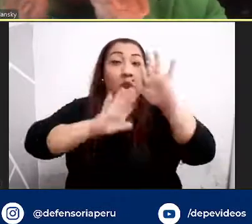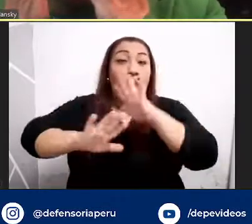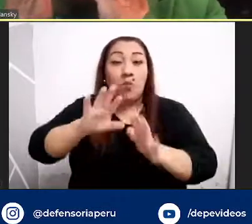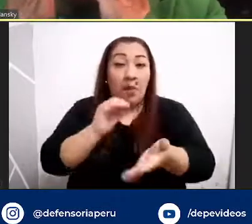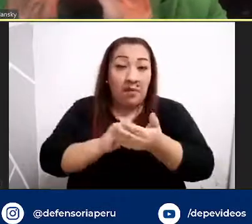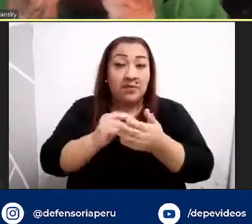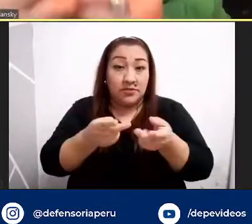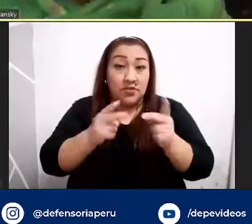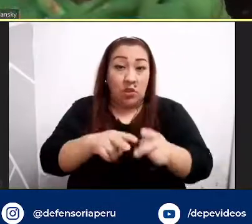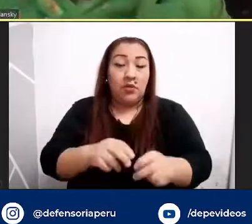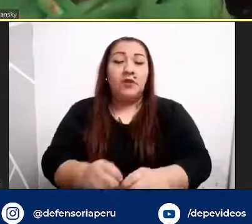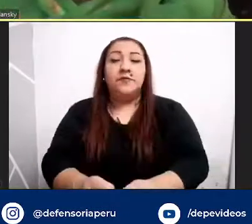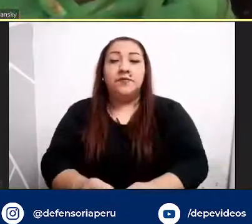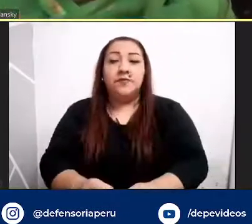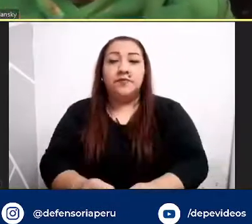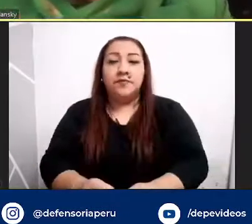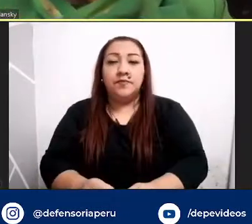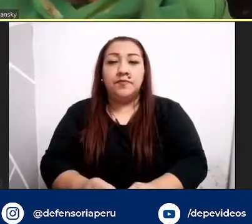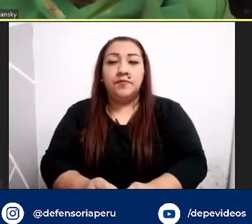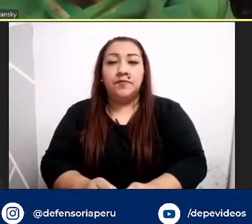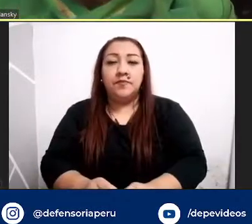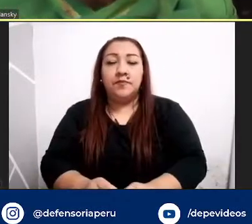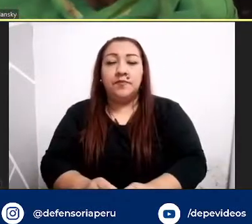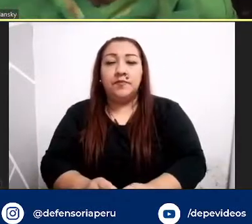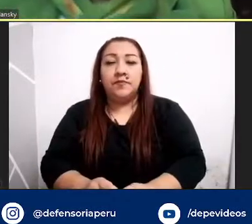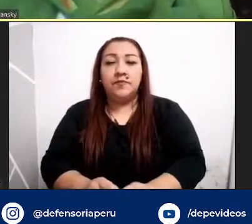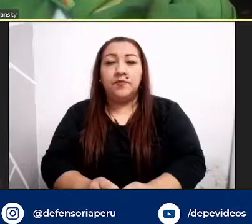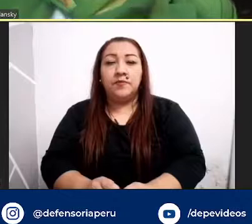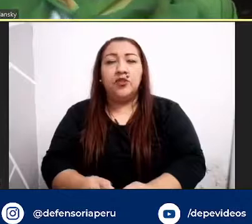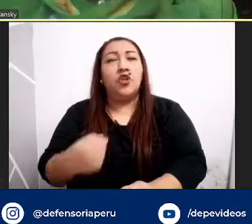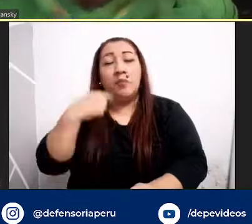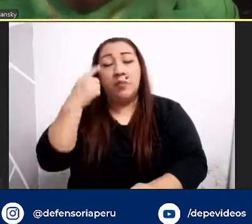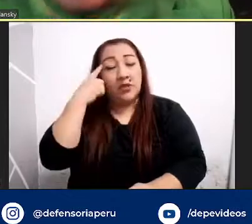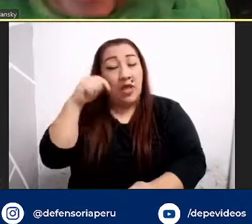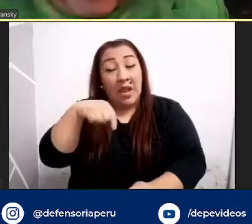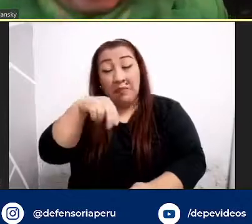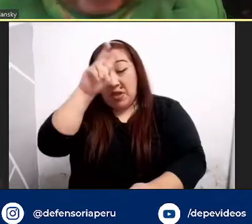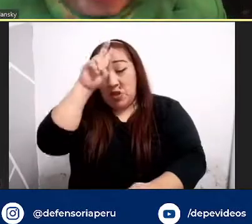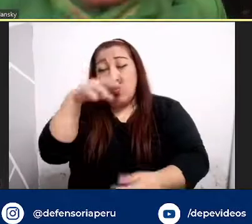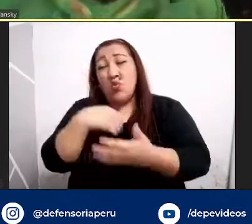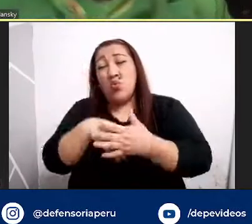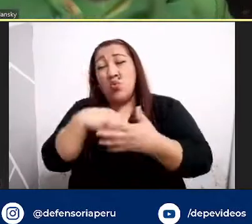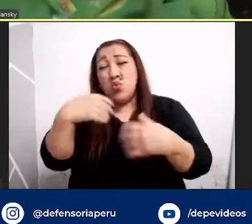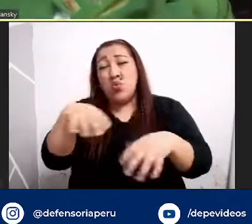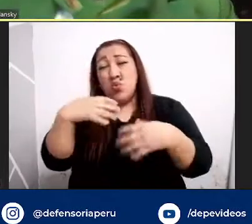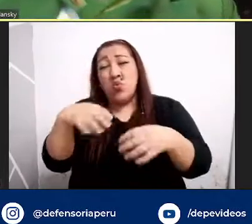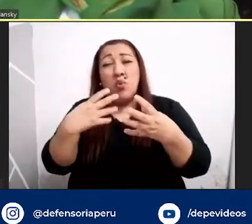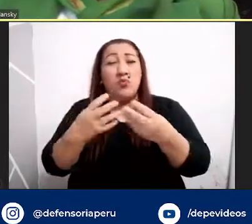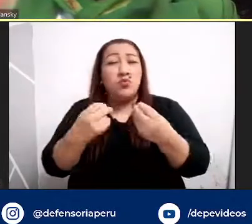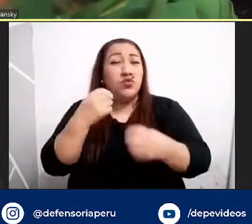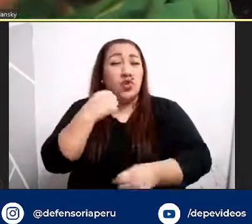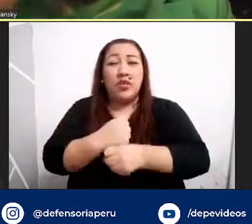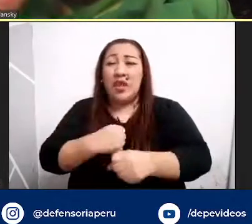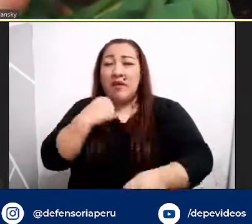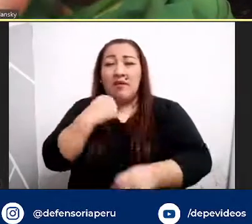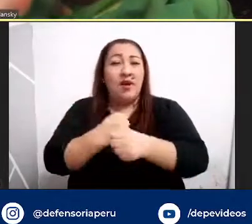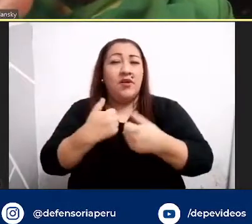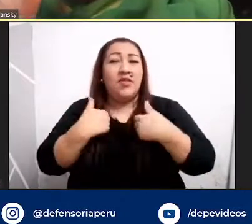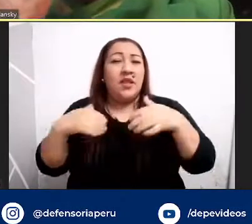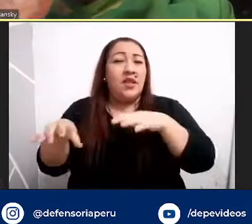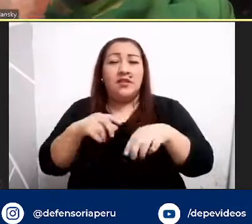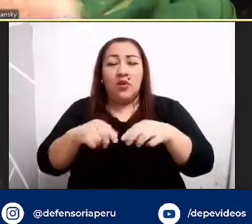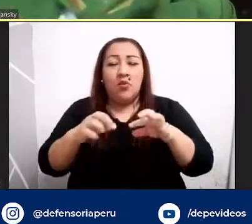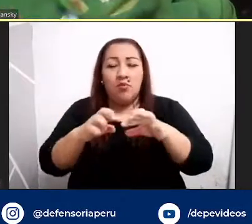creo que hay tanto por hacer en el Perú, tanto por hacer en tantos campos. Somos un